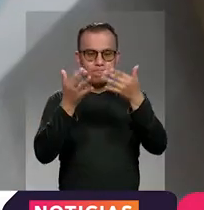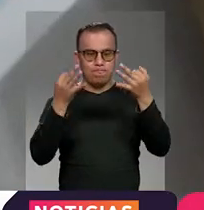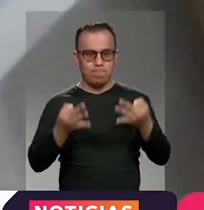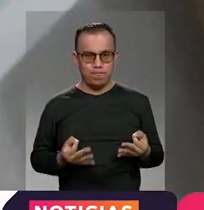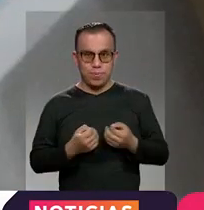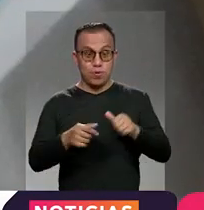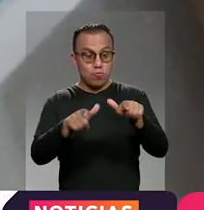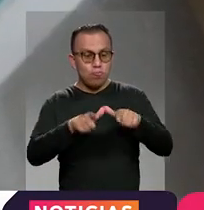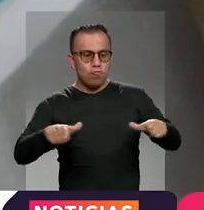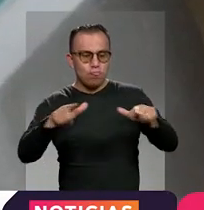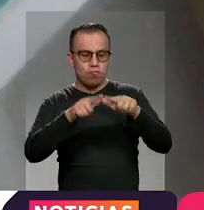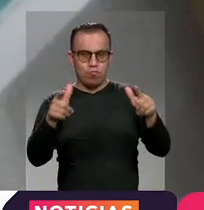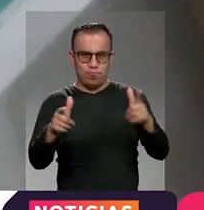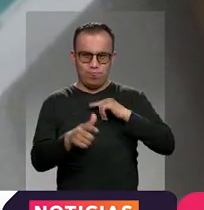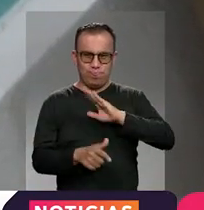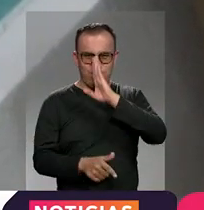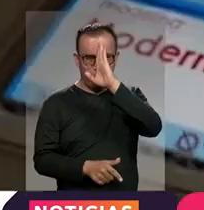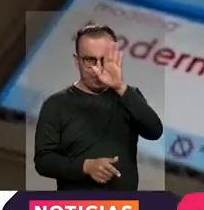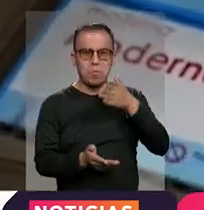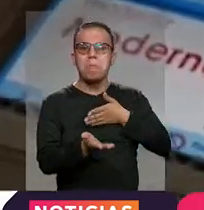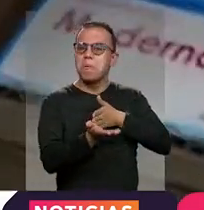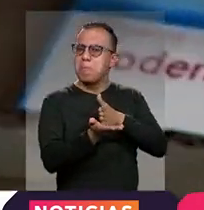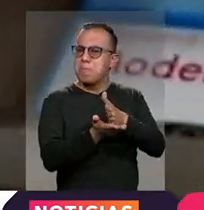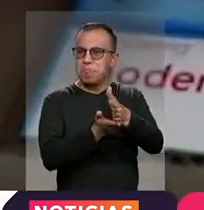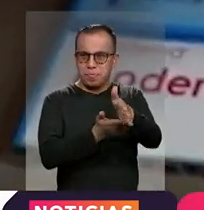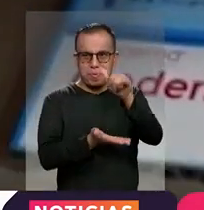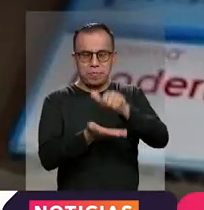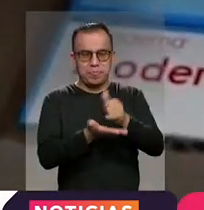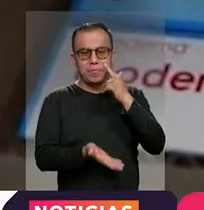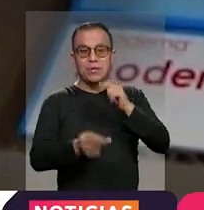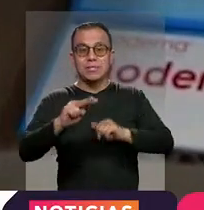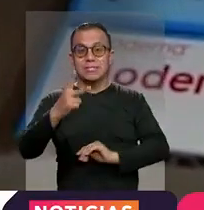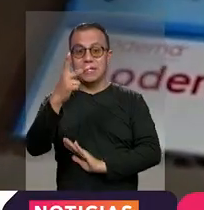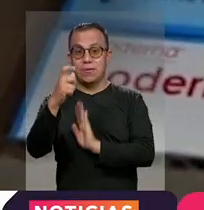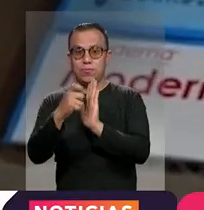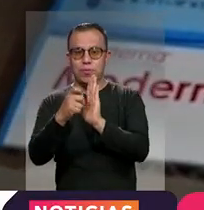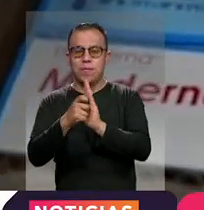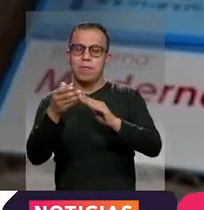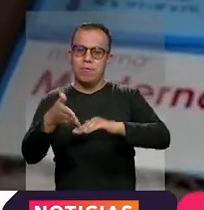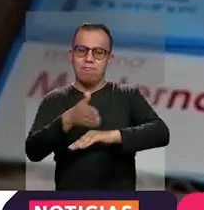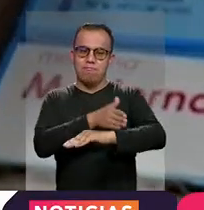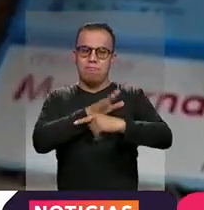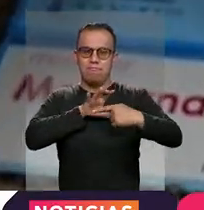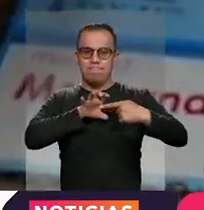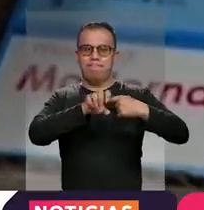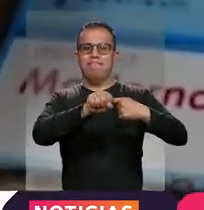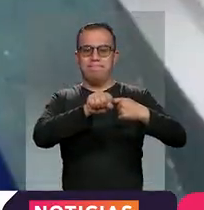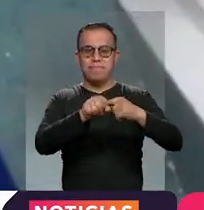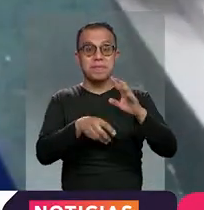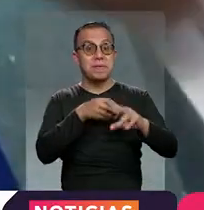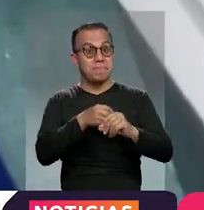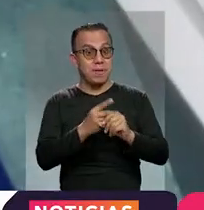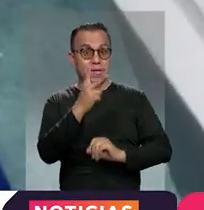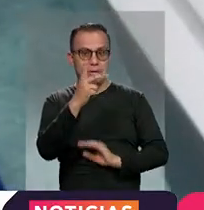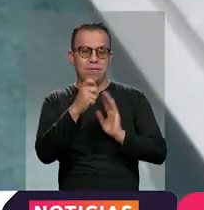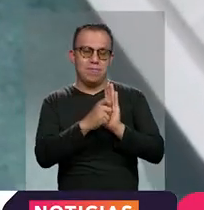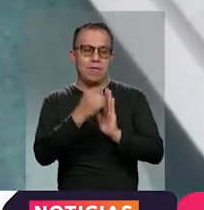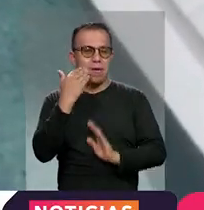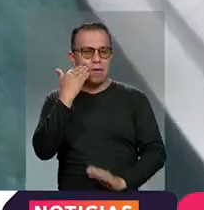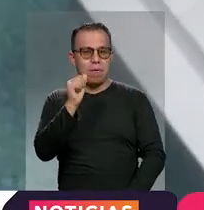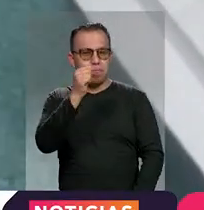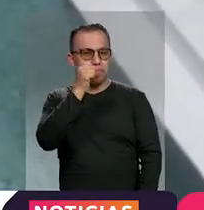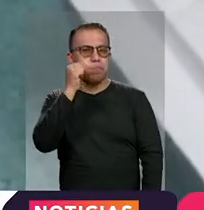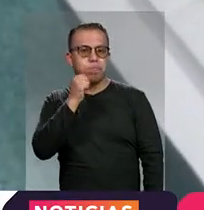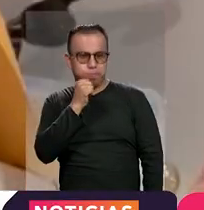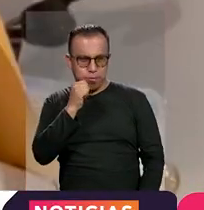los puntos de vacunación tradicionales se continuarán aplicando segundas dosis por agendamiento, así como primeras dosis a mujeres gestantes